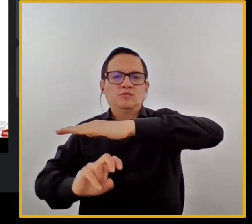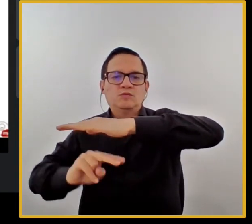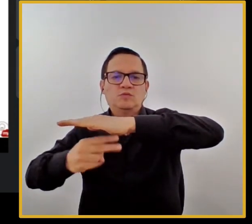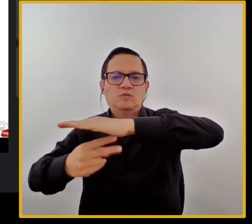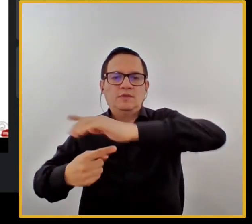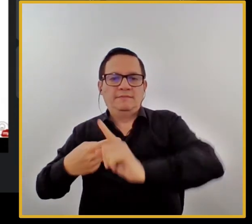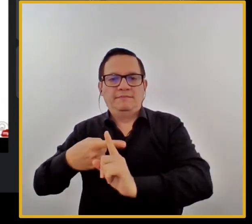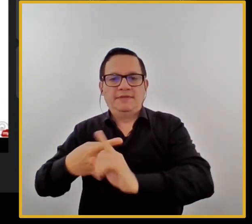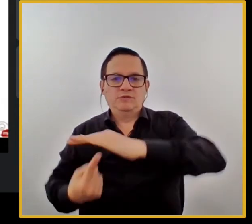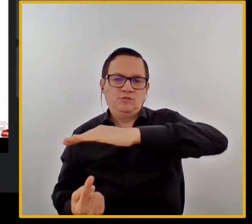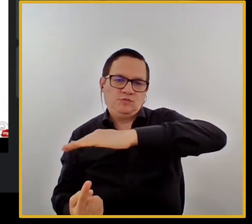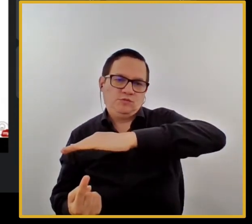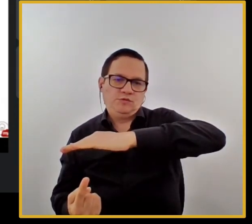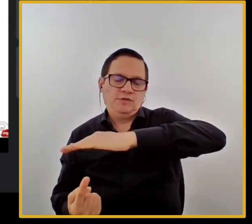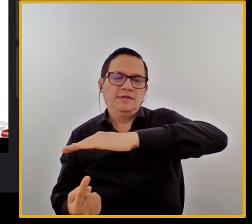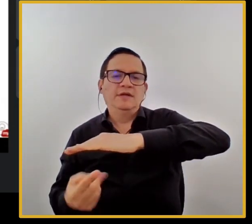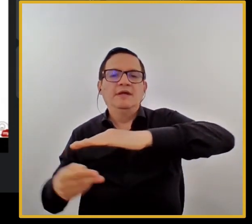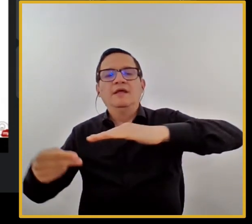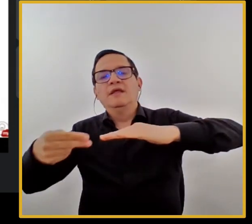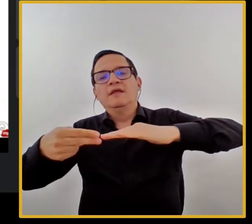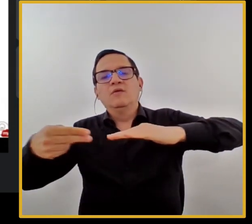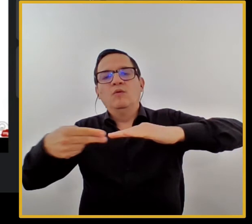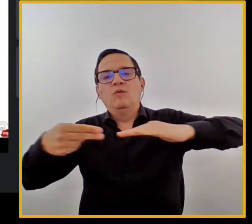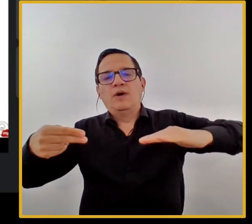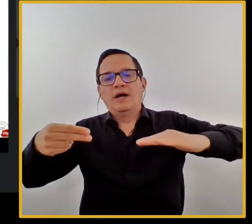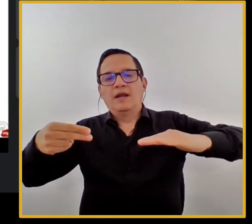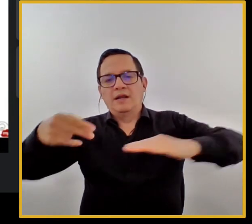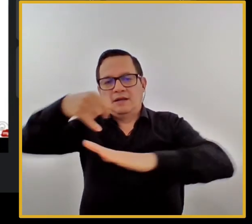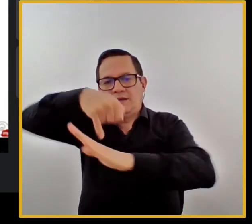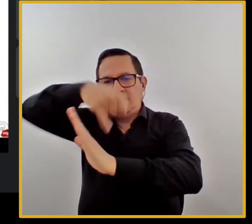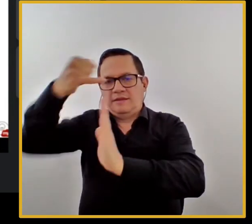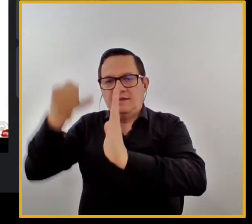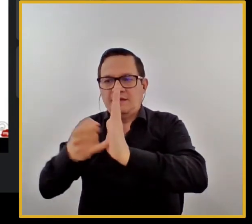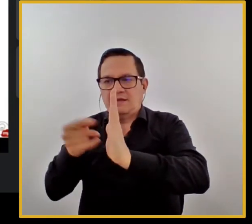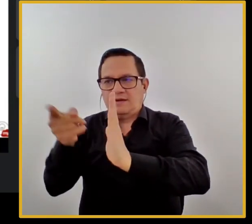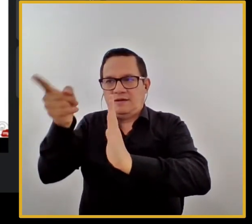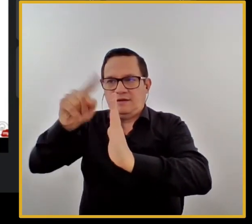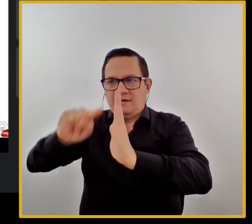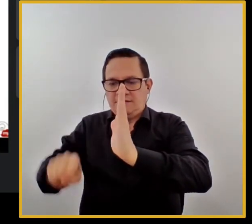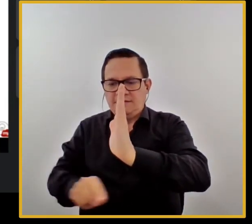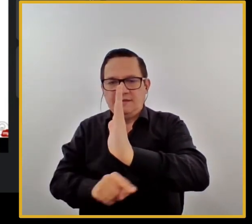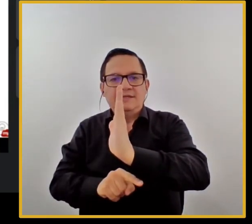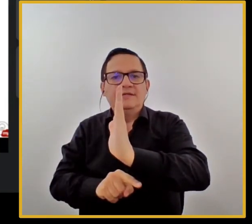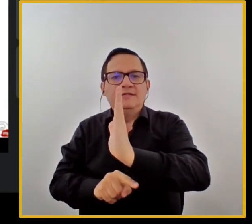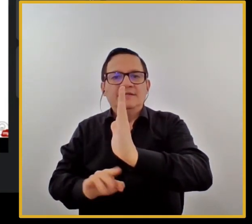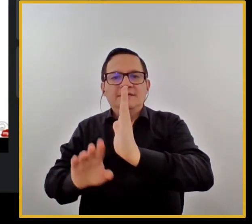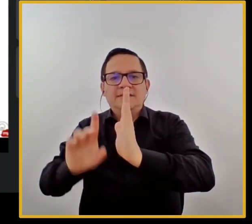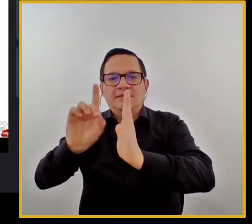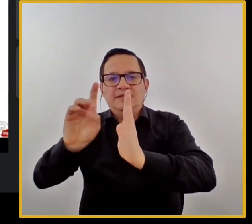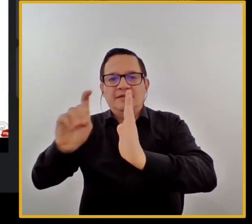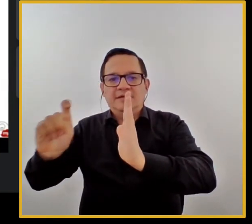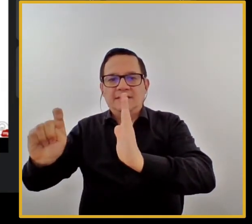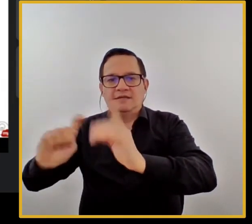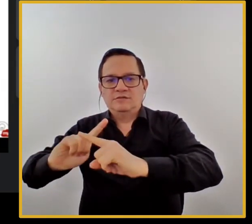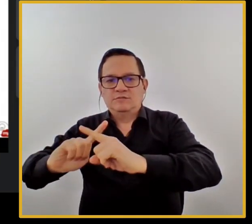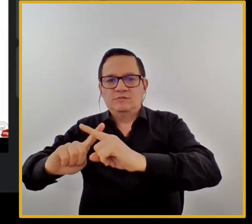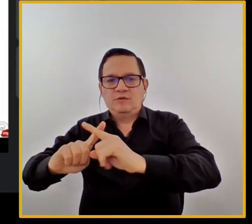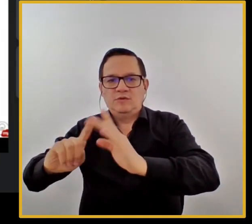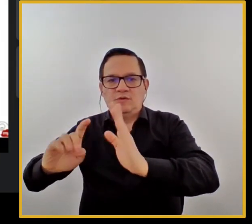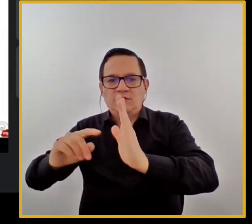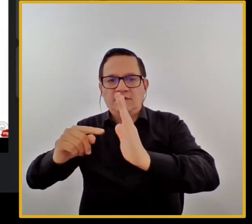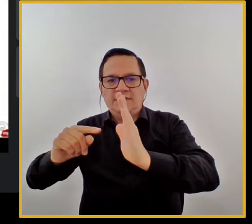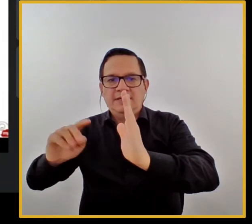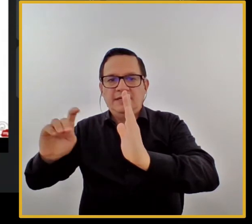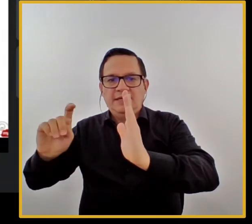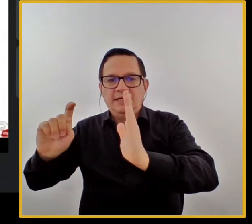1 igual a la integral de x por x, ¿no?